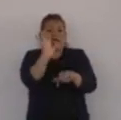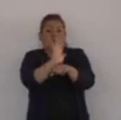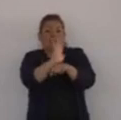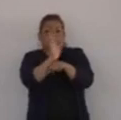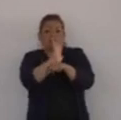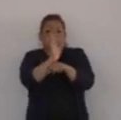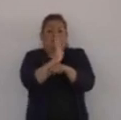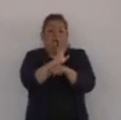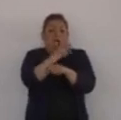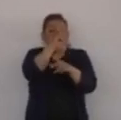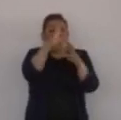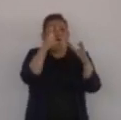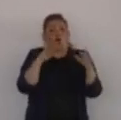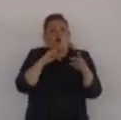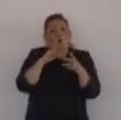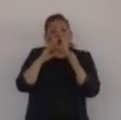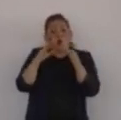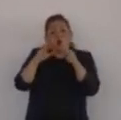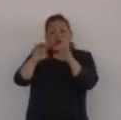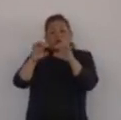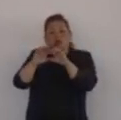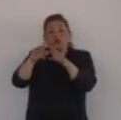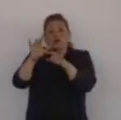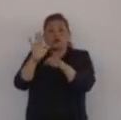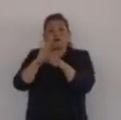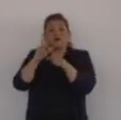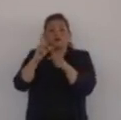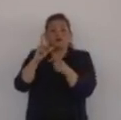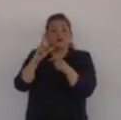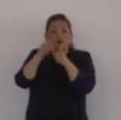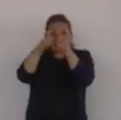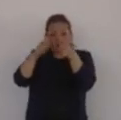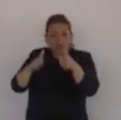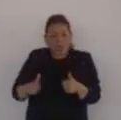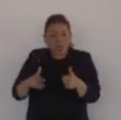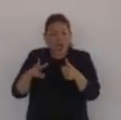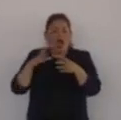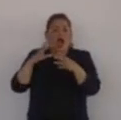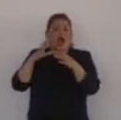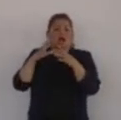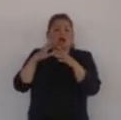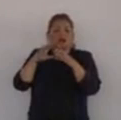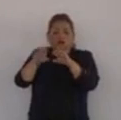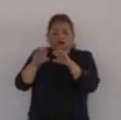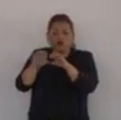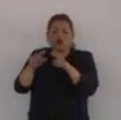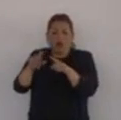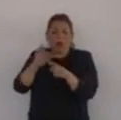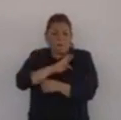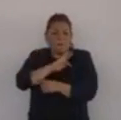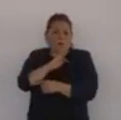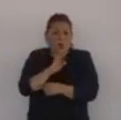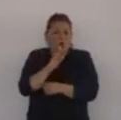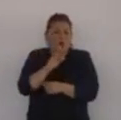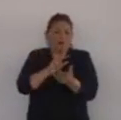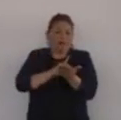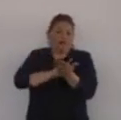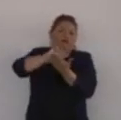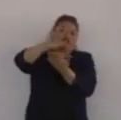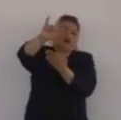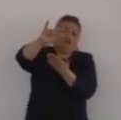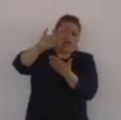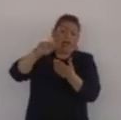bodega nacional de arte, una serie de actividades, y van a poder viajar desde el